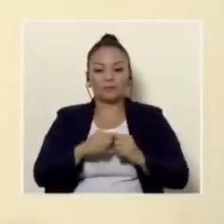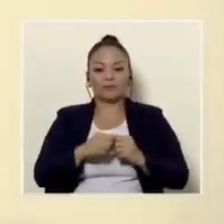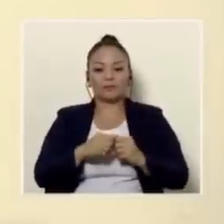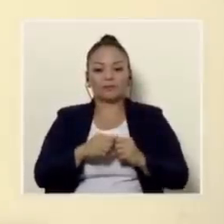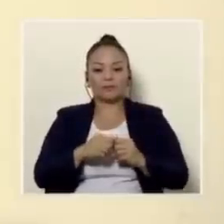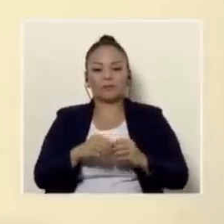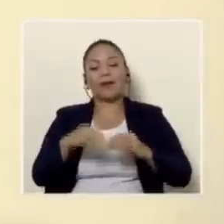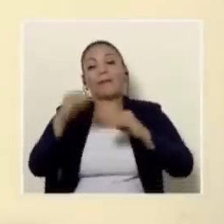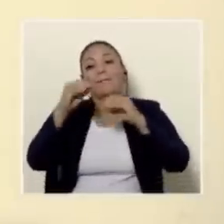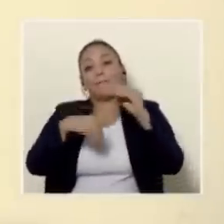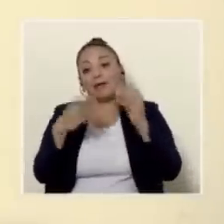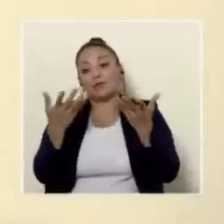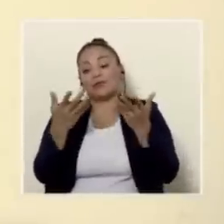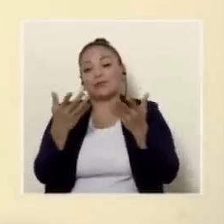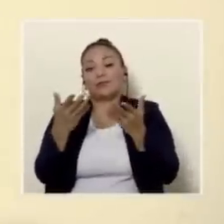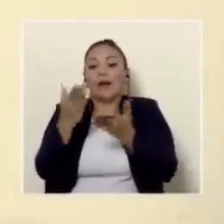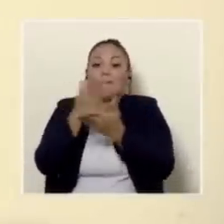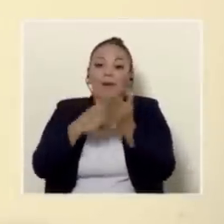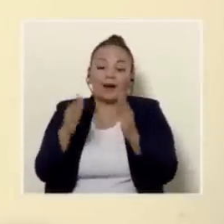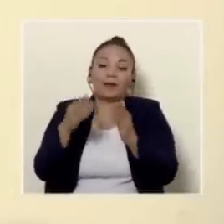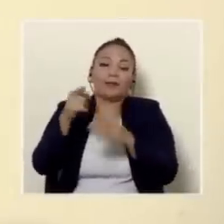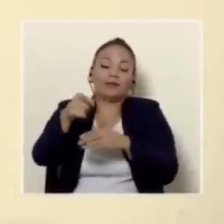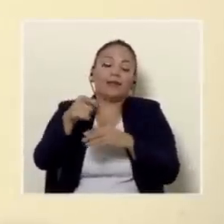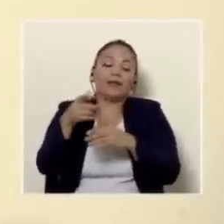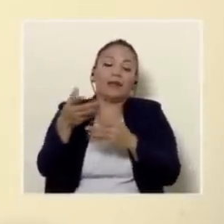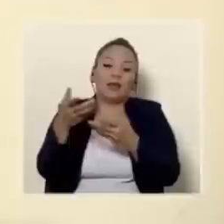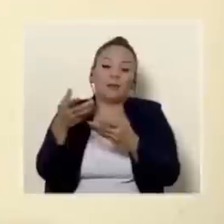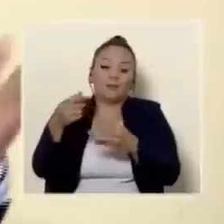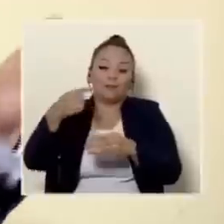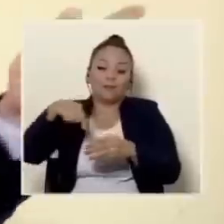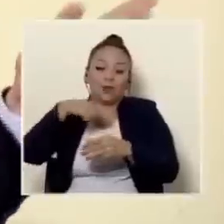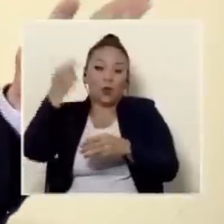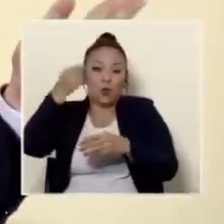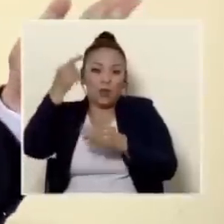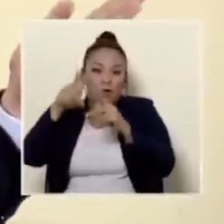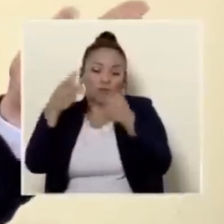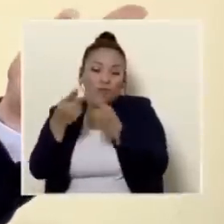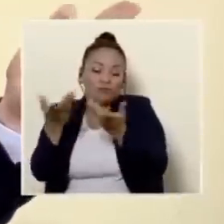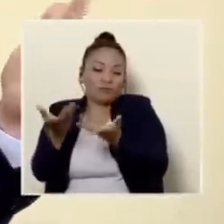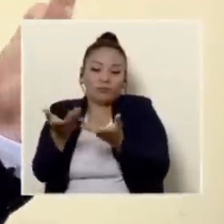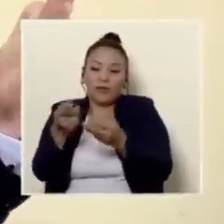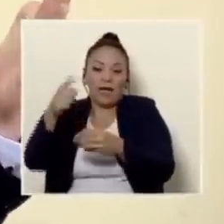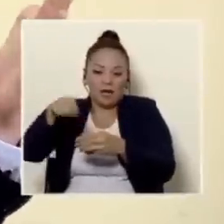fracción del partido de gobierno, votaron por resellarlo.